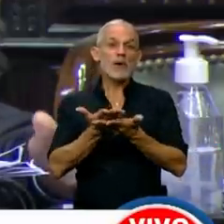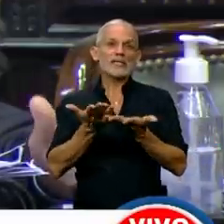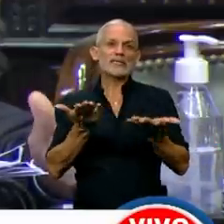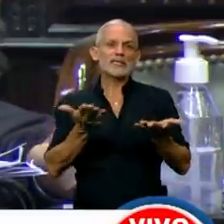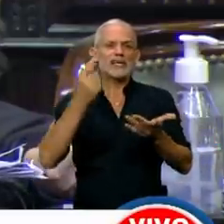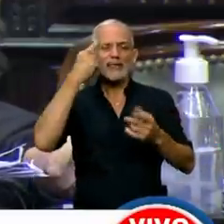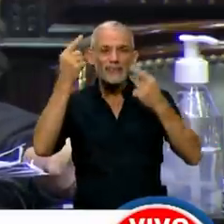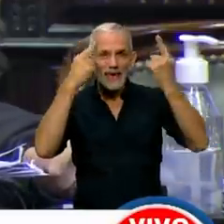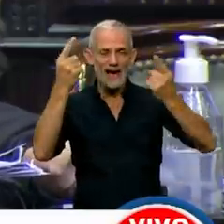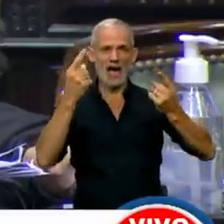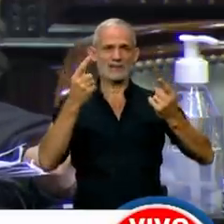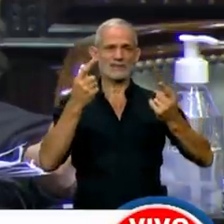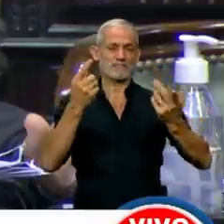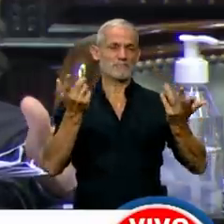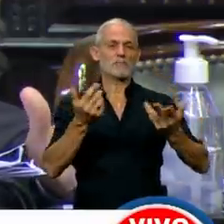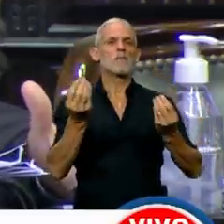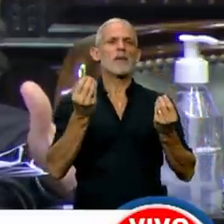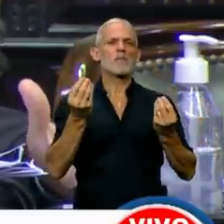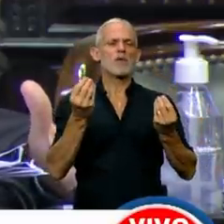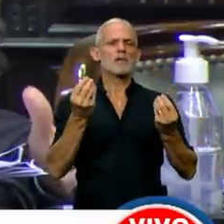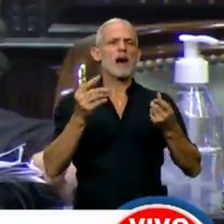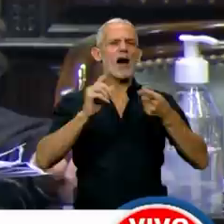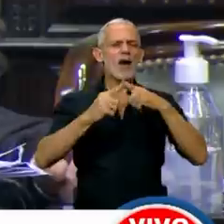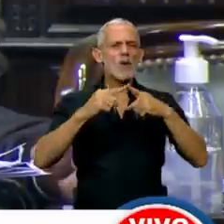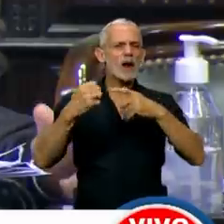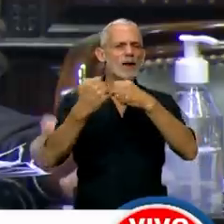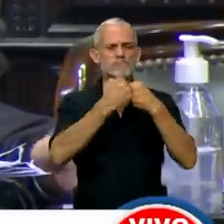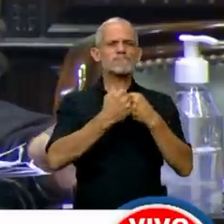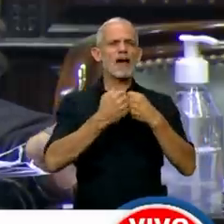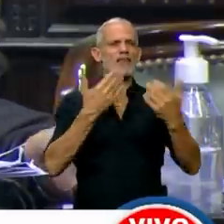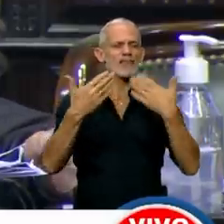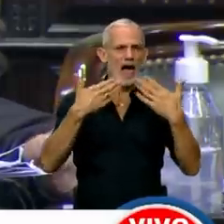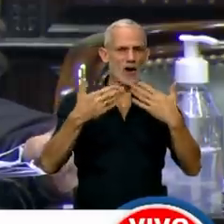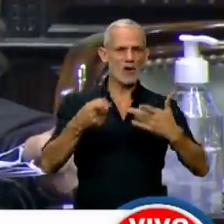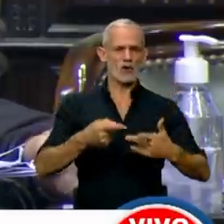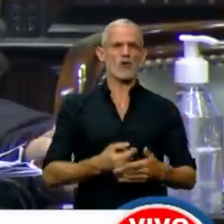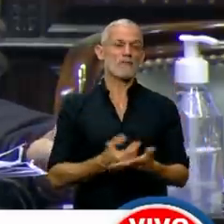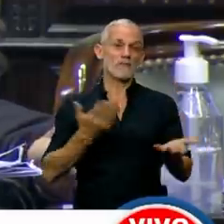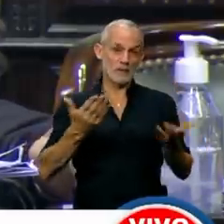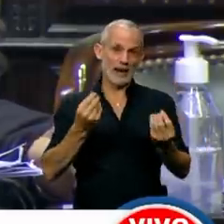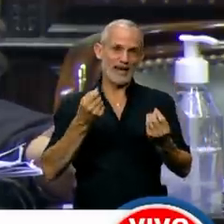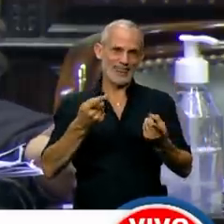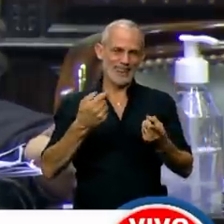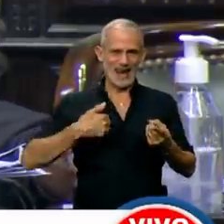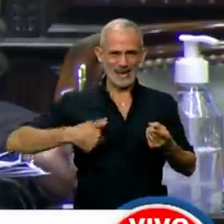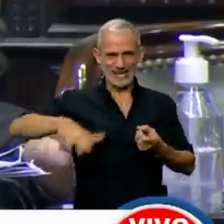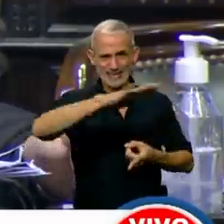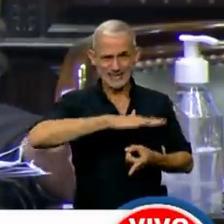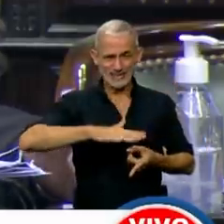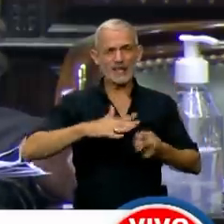ideas para poder llegar a un acuerdo a un diálogo que permite a la argentina